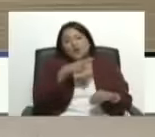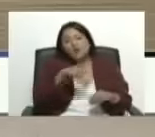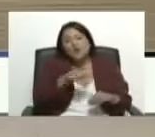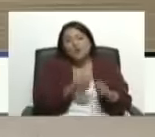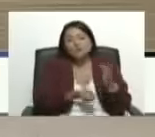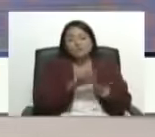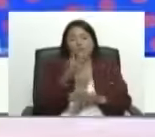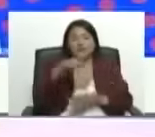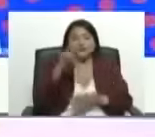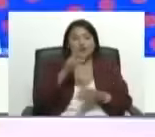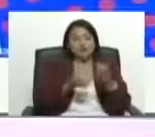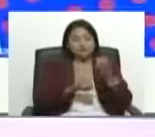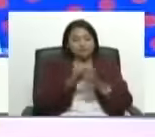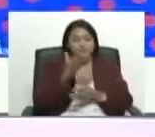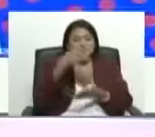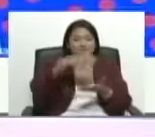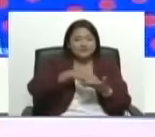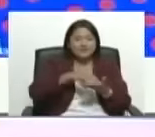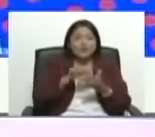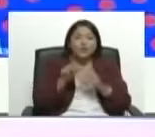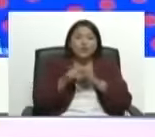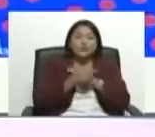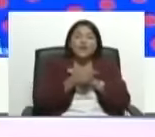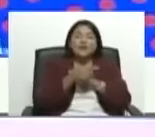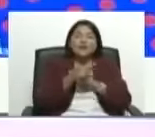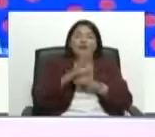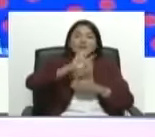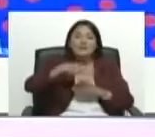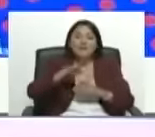Esequiba y se desarrolle un plan acelerado